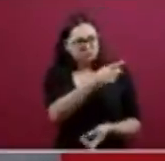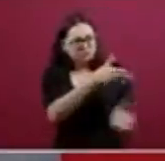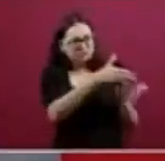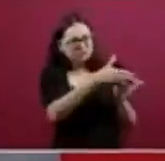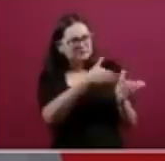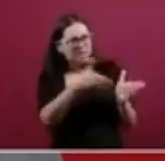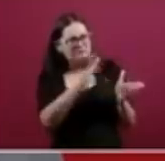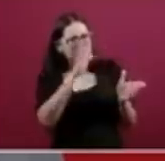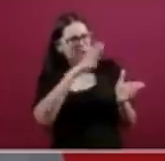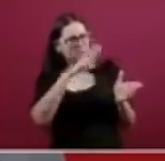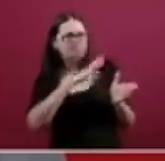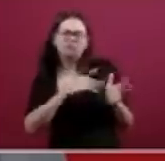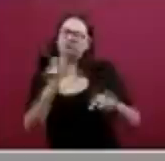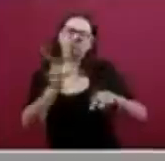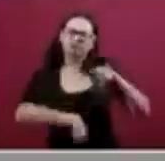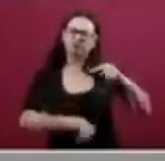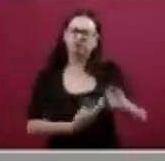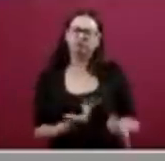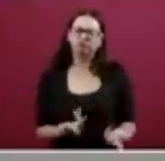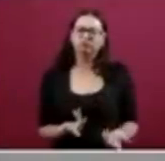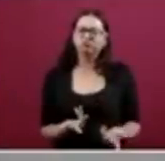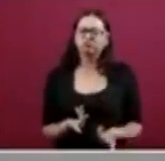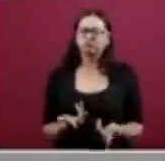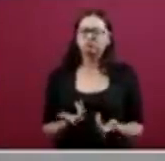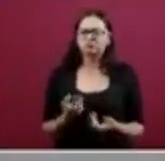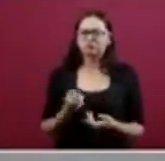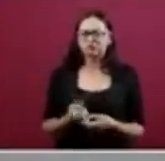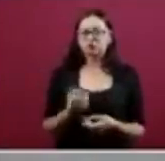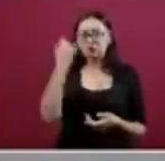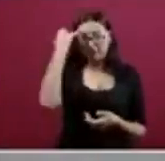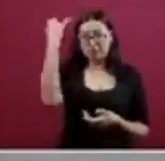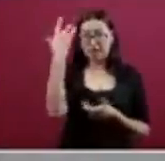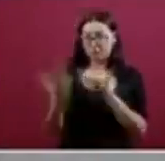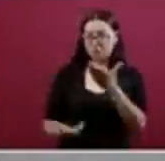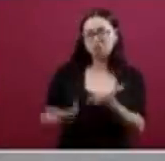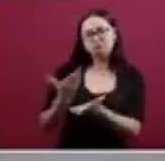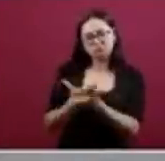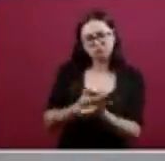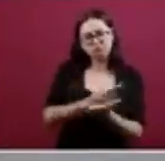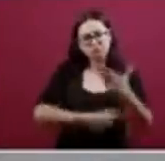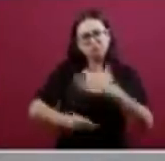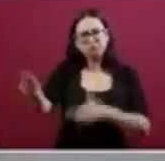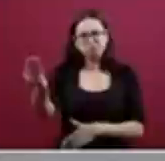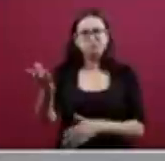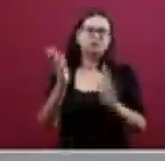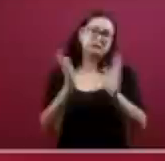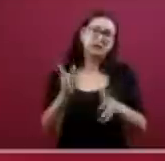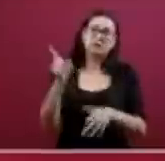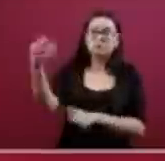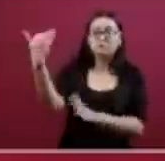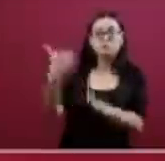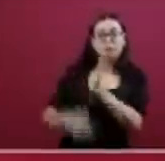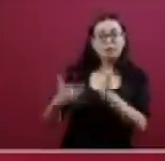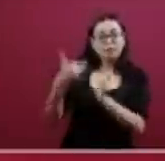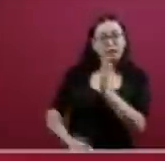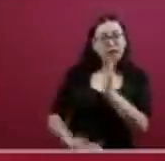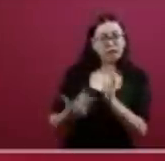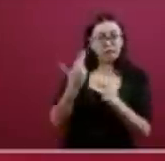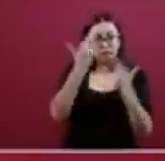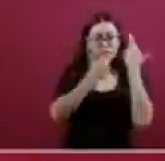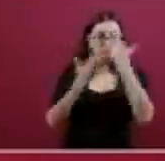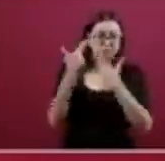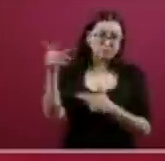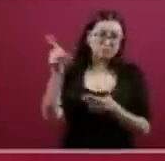del mandato. Ya presentamos esta iniciativa, son de las cosas que están pendientes en